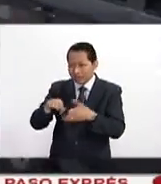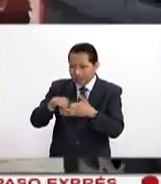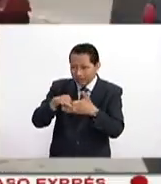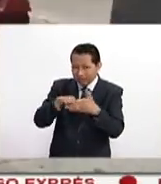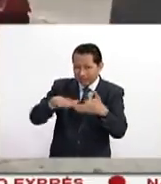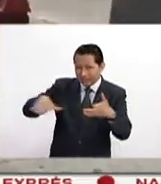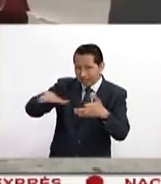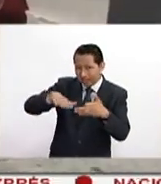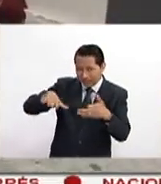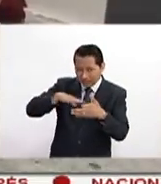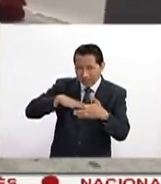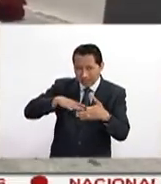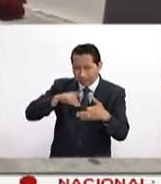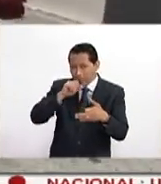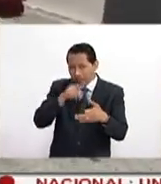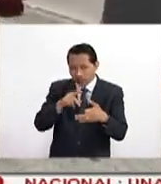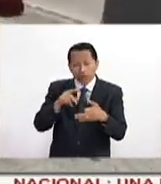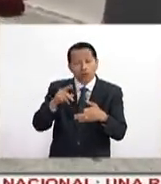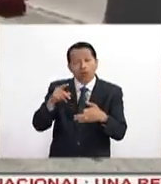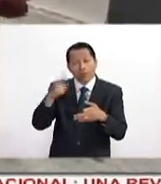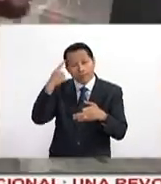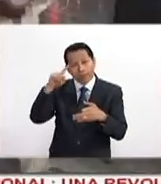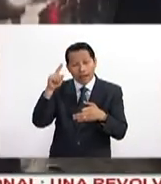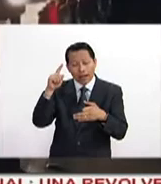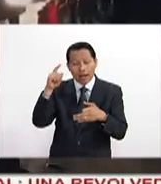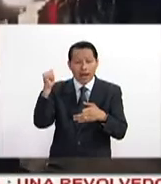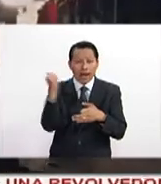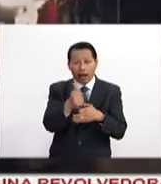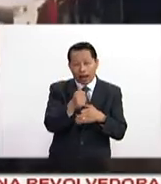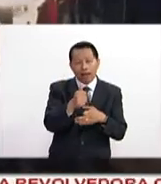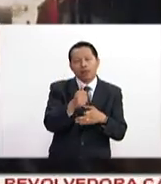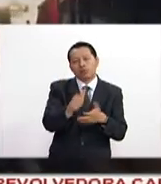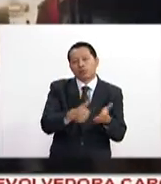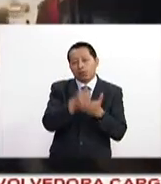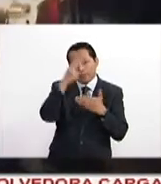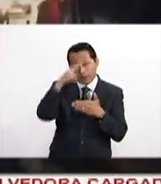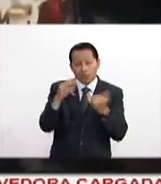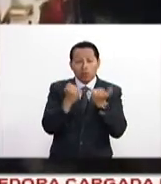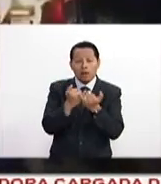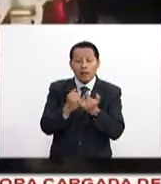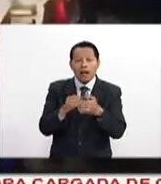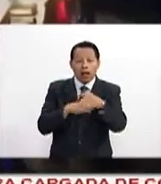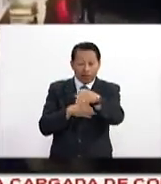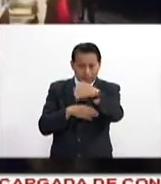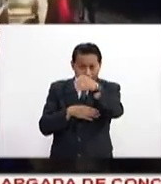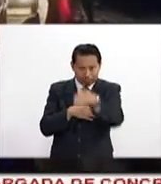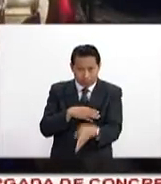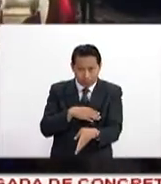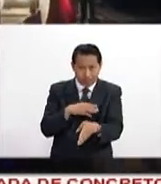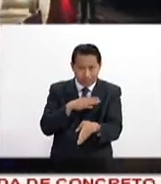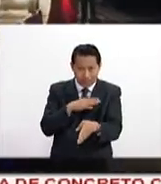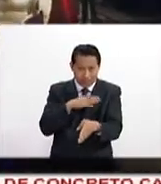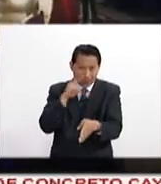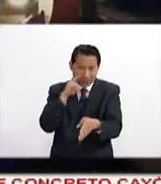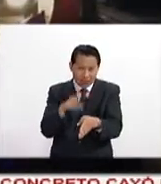laterales del Paso Express con dirección a la Ciudad de México. Se determinó proceder a la demolición del muro de contención ante su evidente debilitamiento